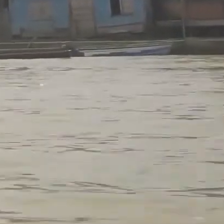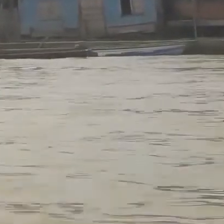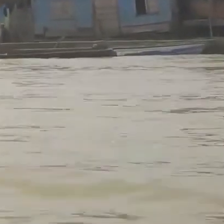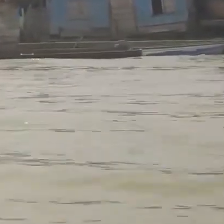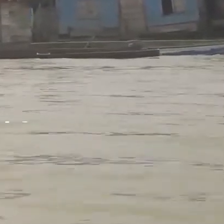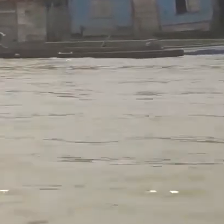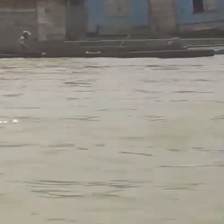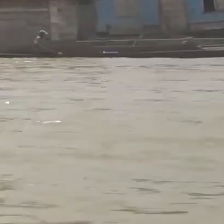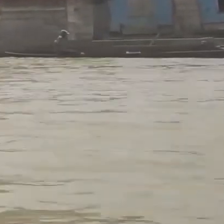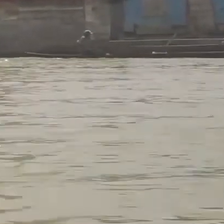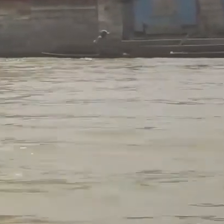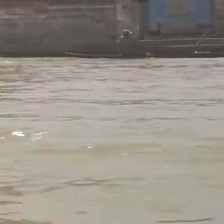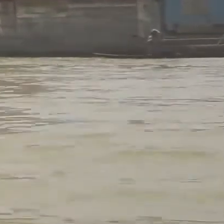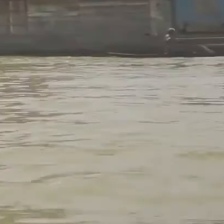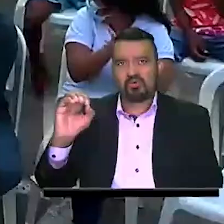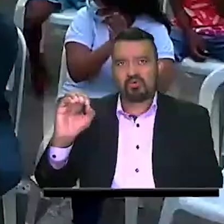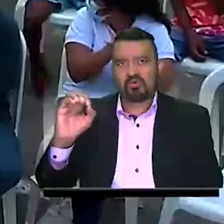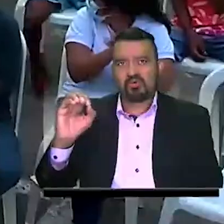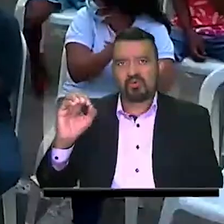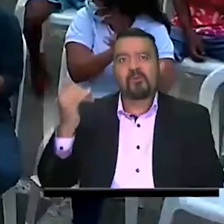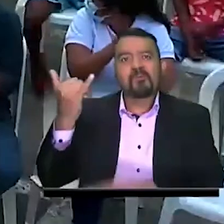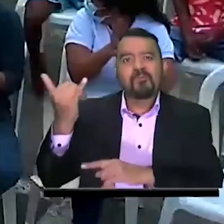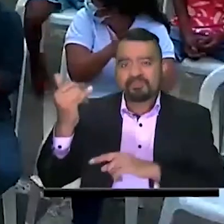del Fuerte, aquello el que tiene el sombrero.